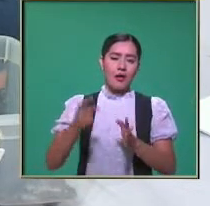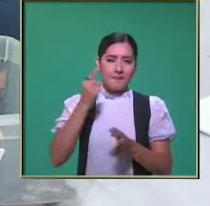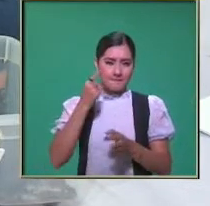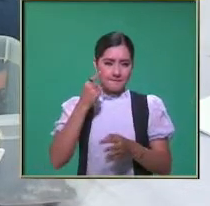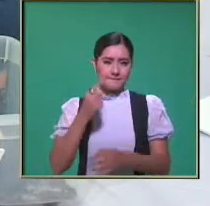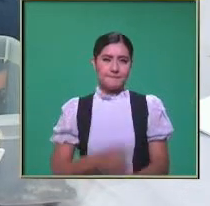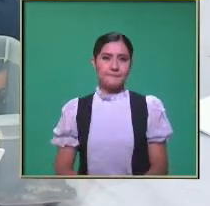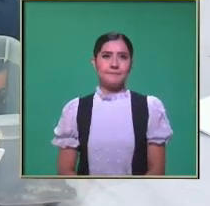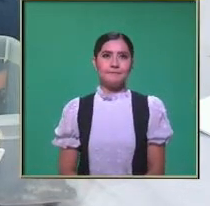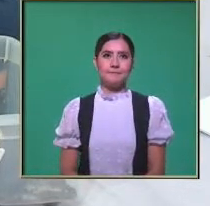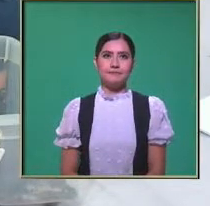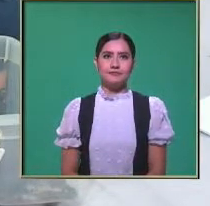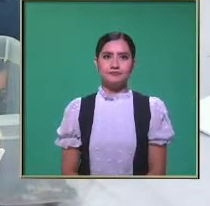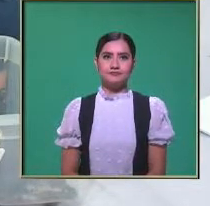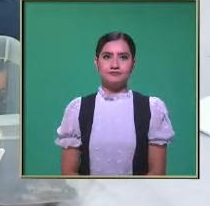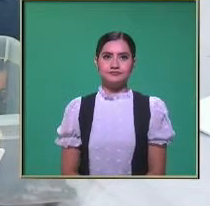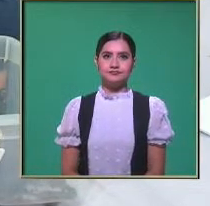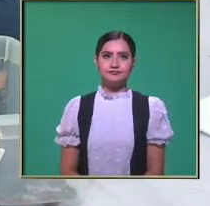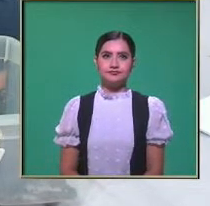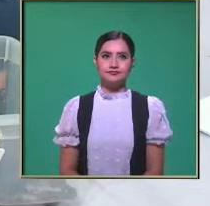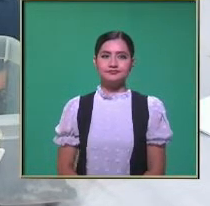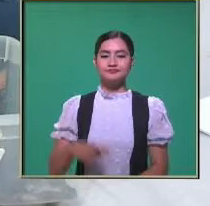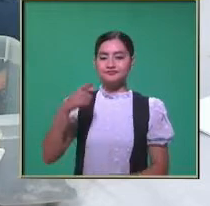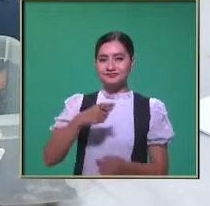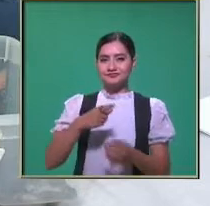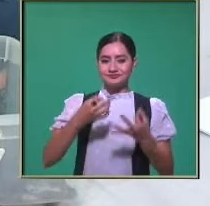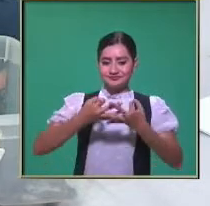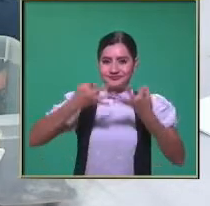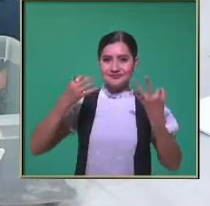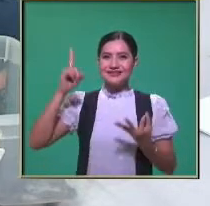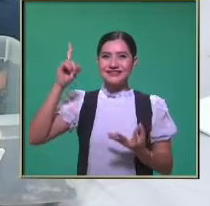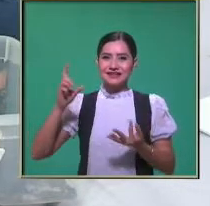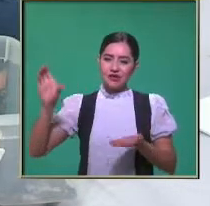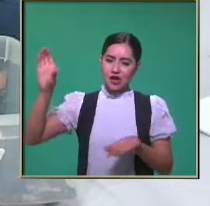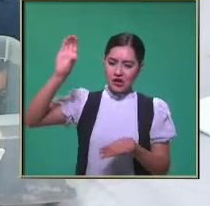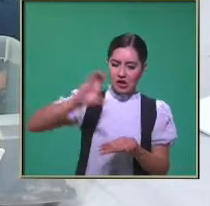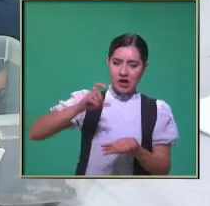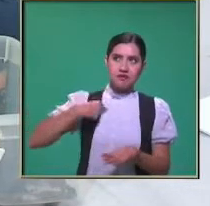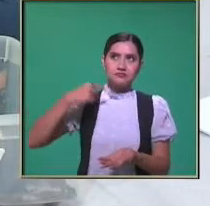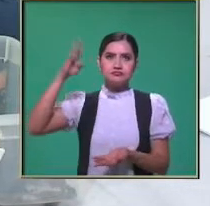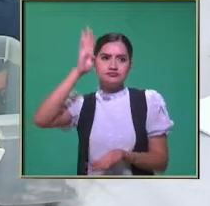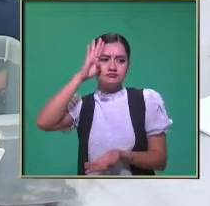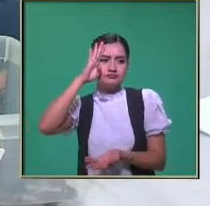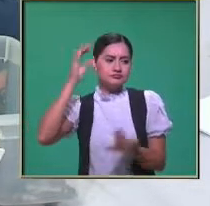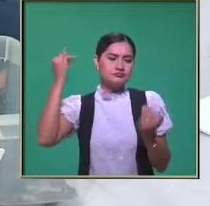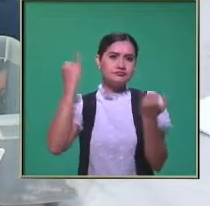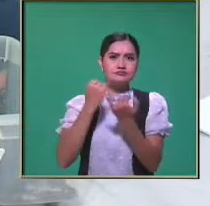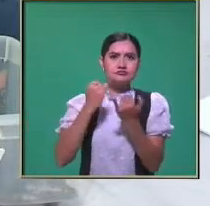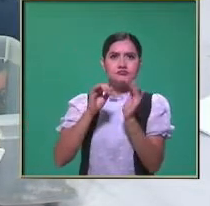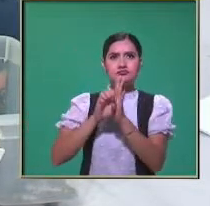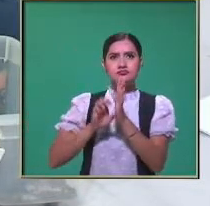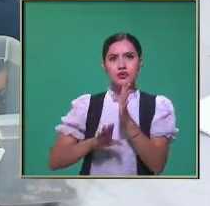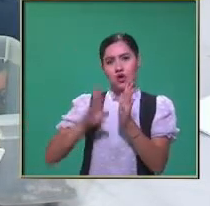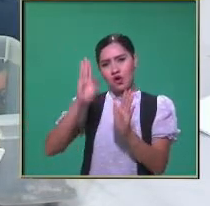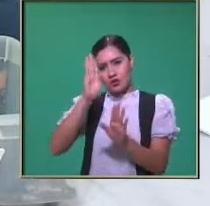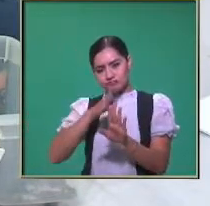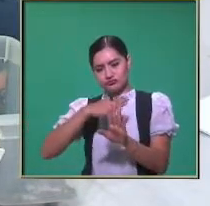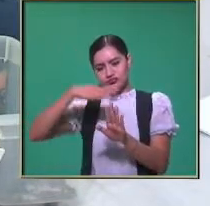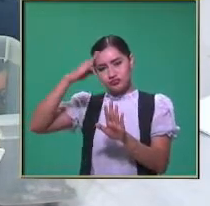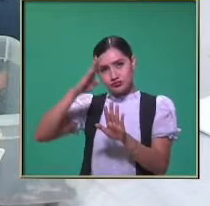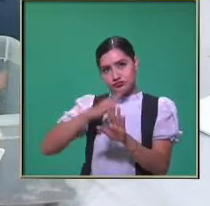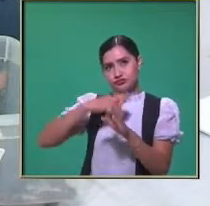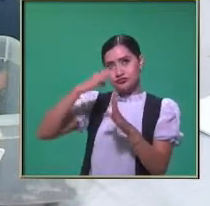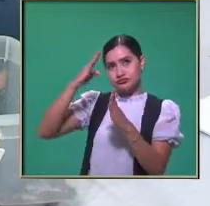haciendo el barrito aquí en nuestra tierra, se me ocurrió que también podemos pintar con ella.